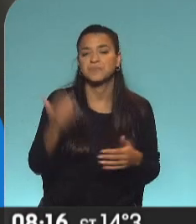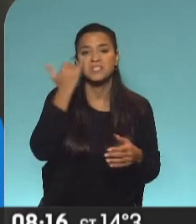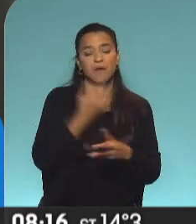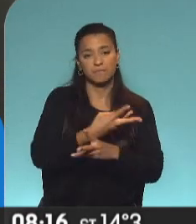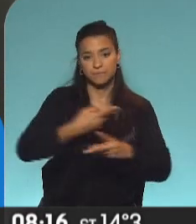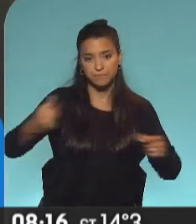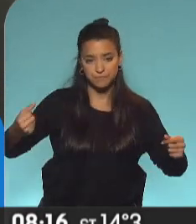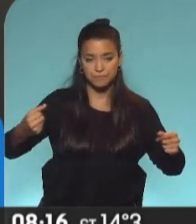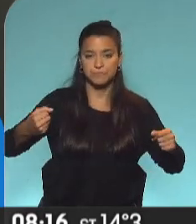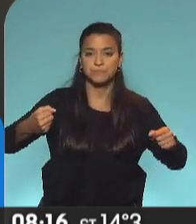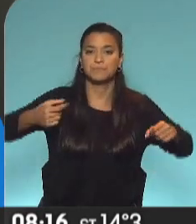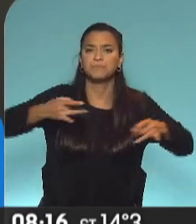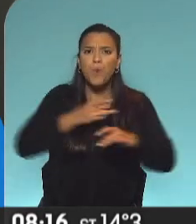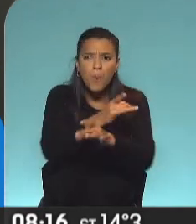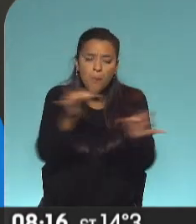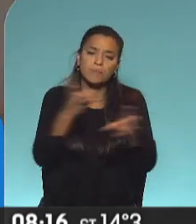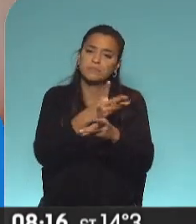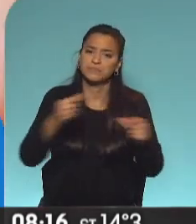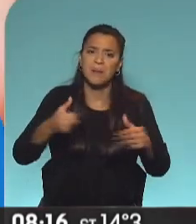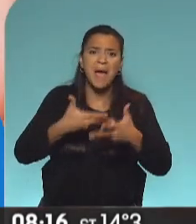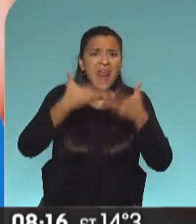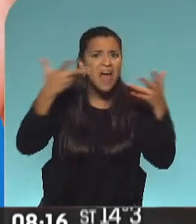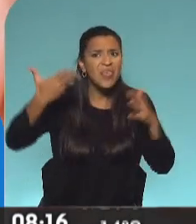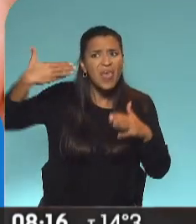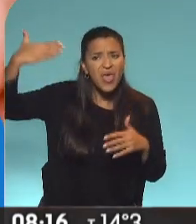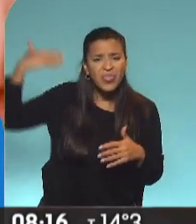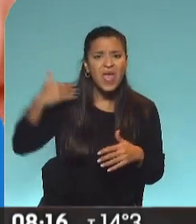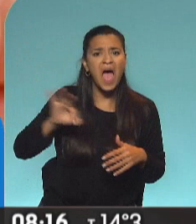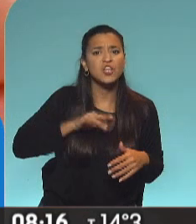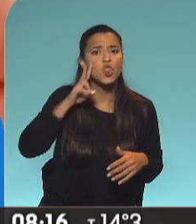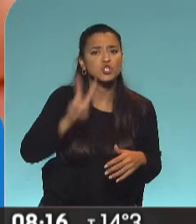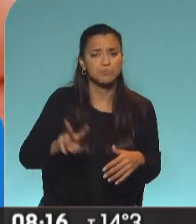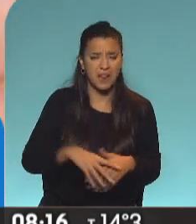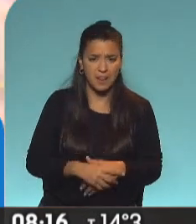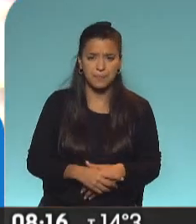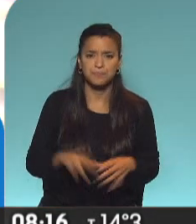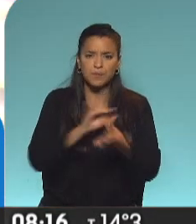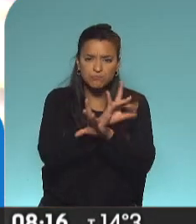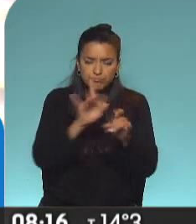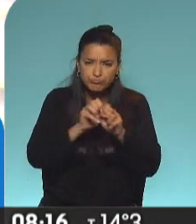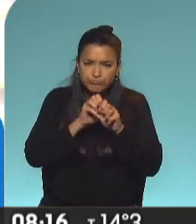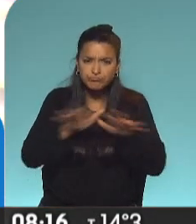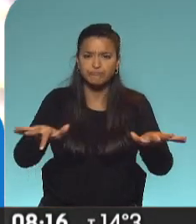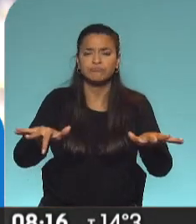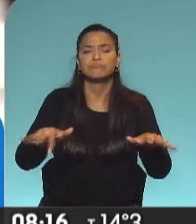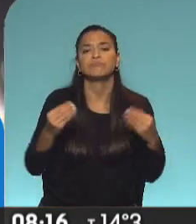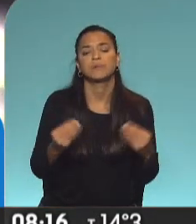por terminada este brote, que fue el más grande que tuvimos desde el año 2000. El brote se debió